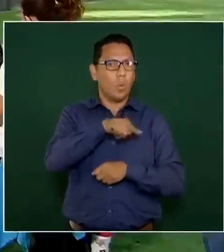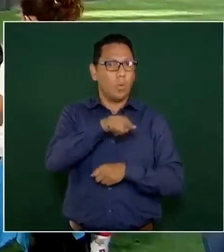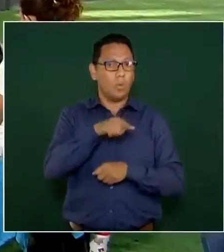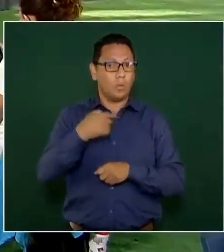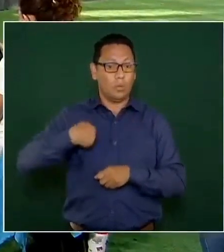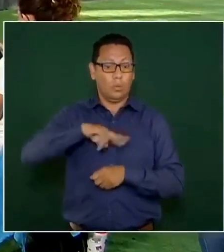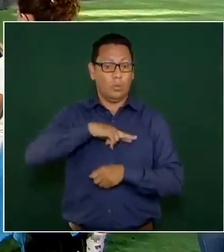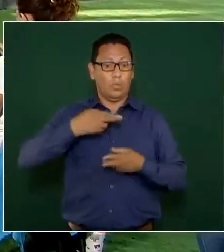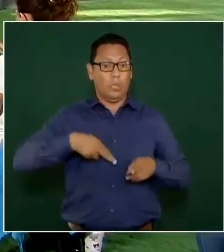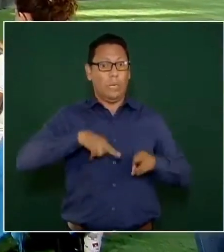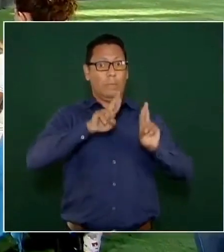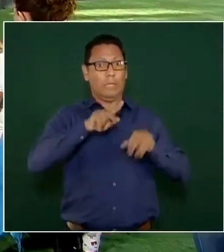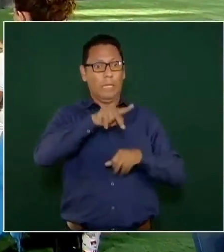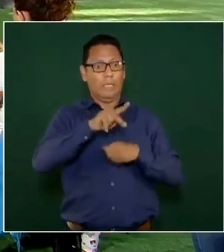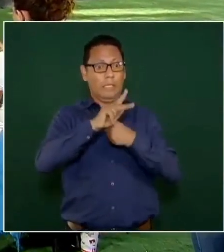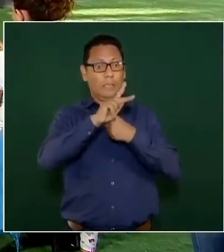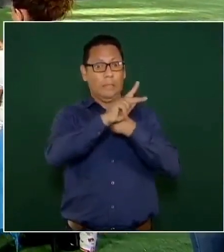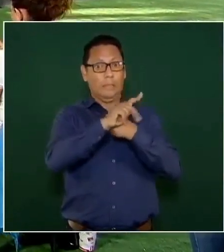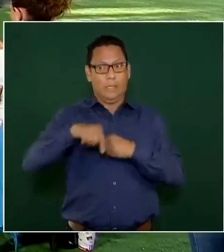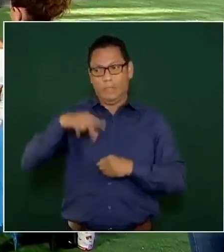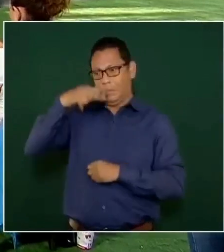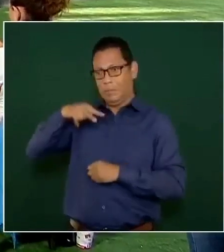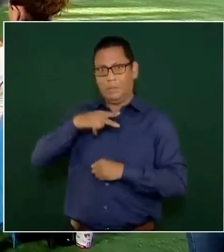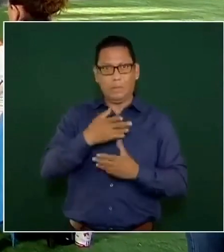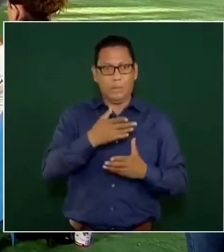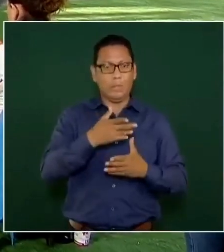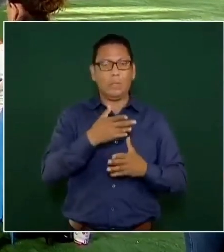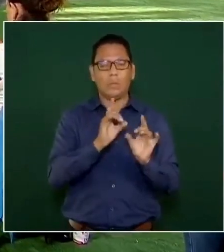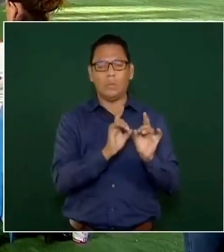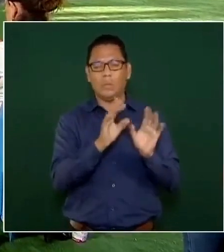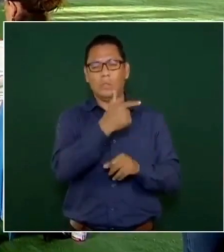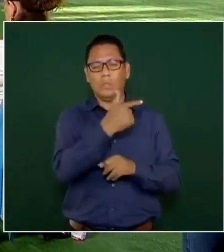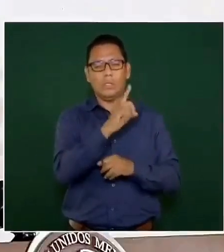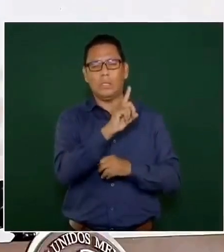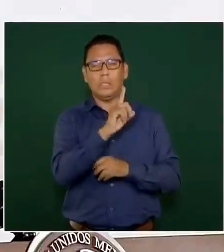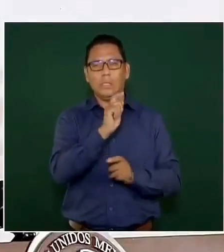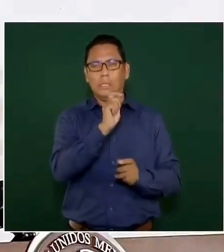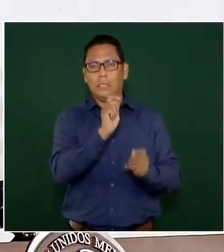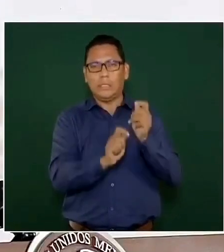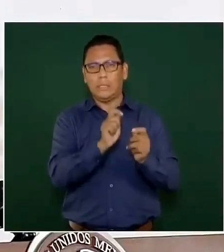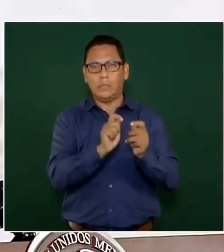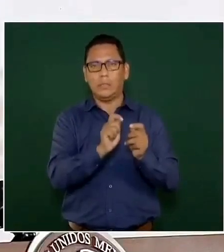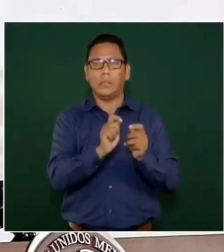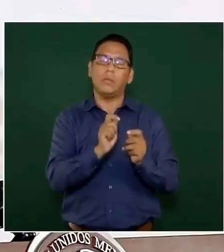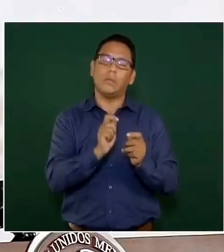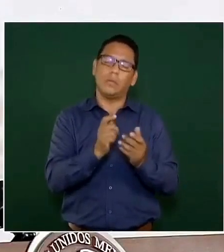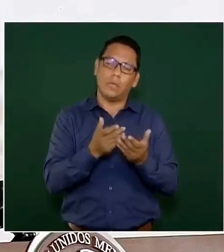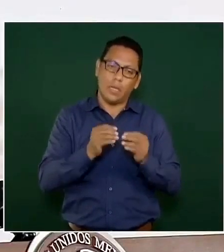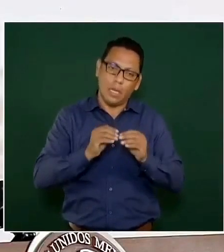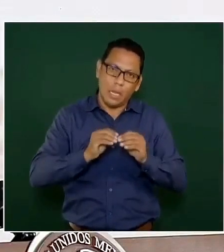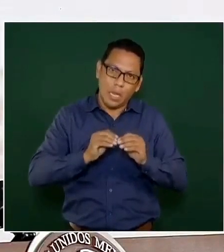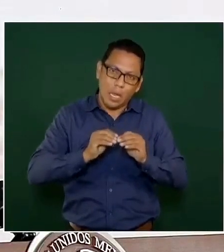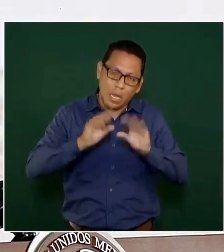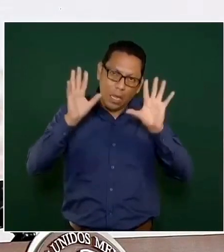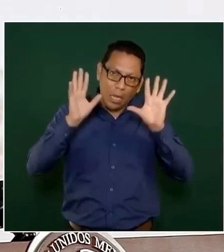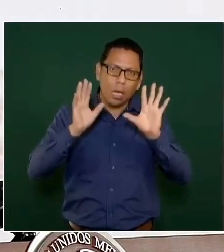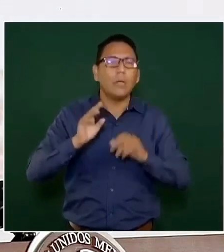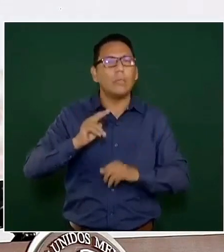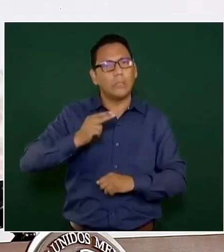embajada tras los sucesos del 7 de diciembre fue, por supuesto, honrar la